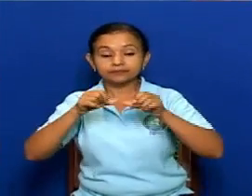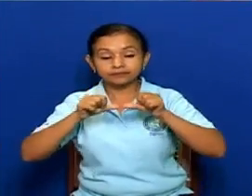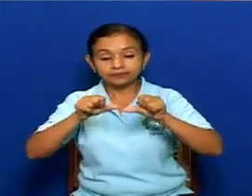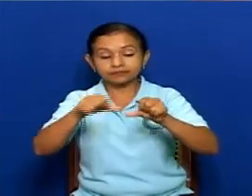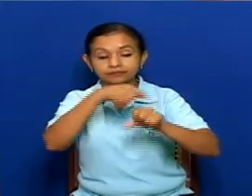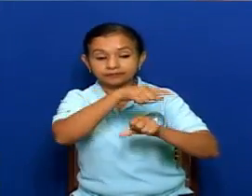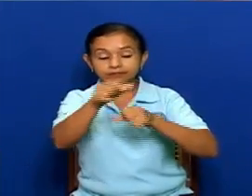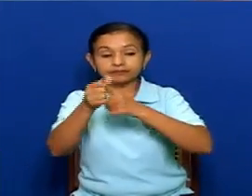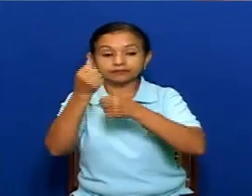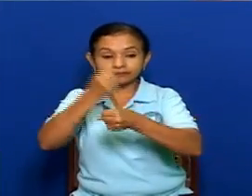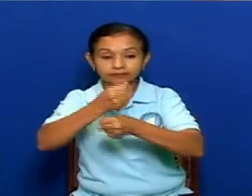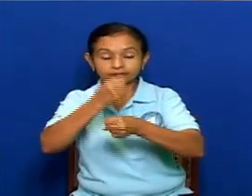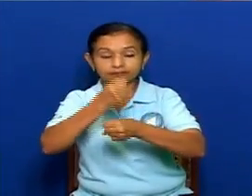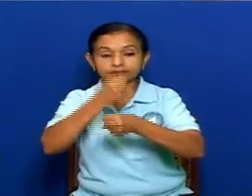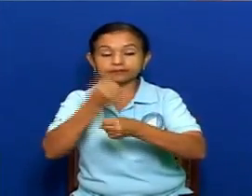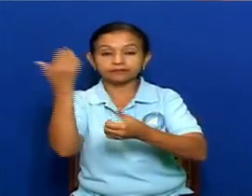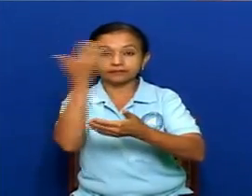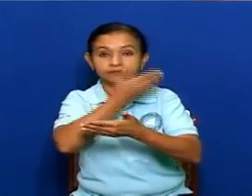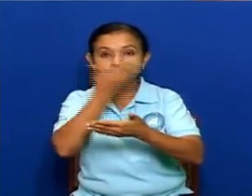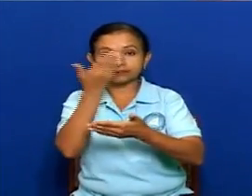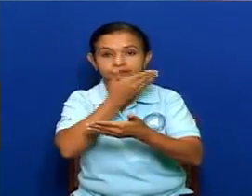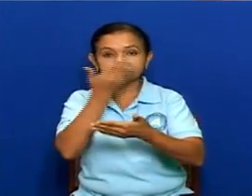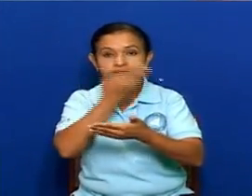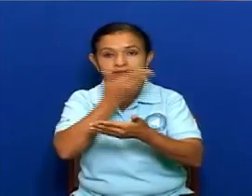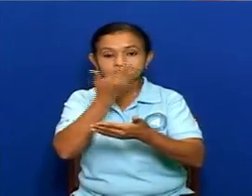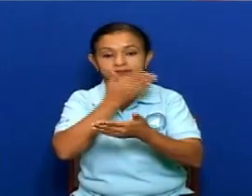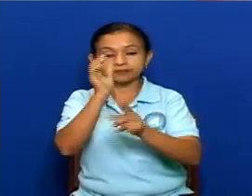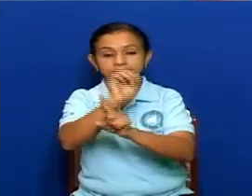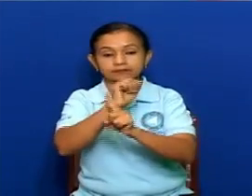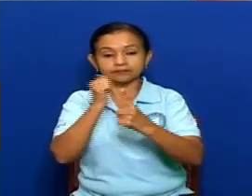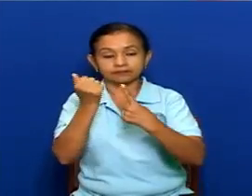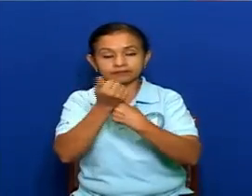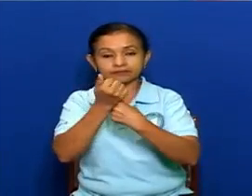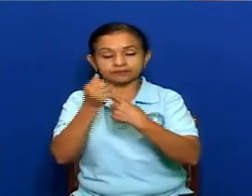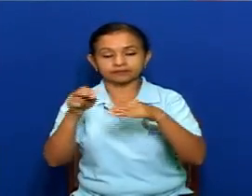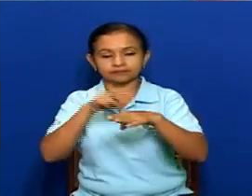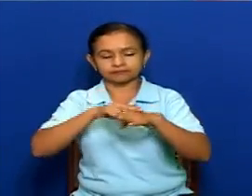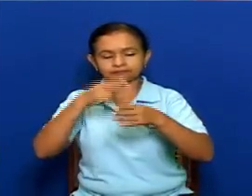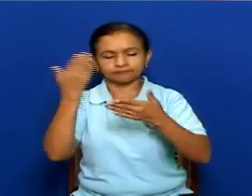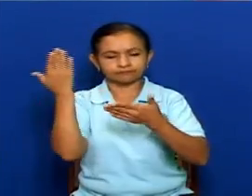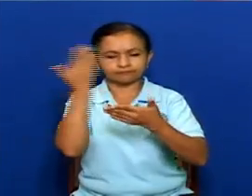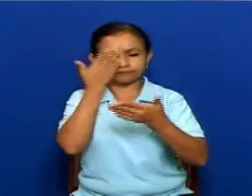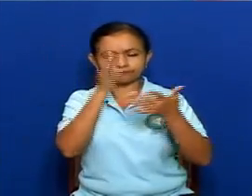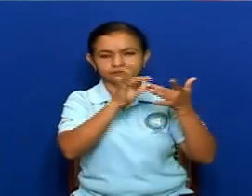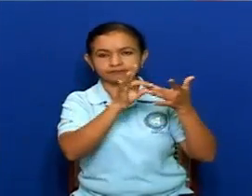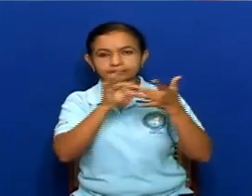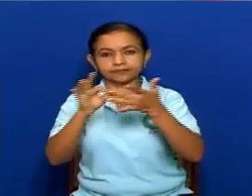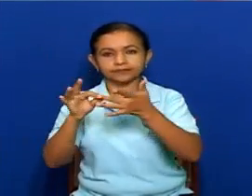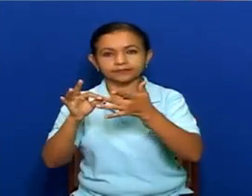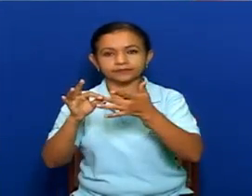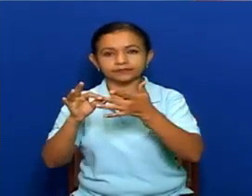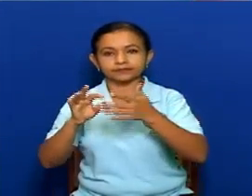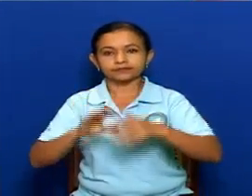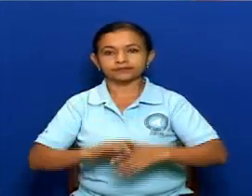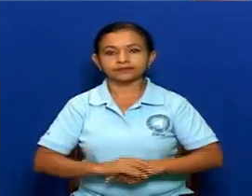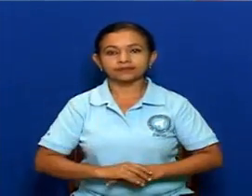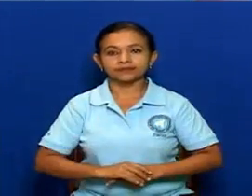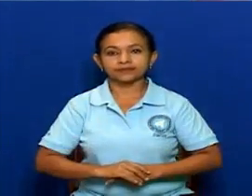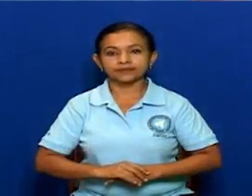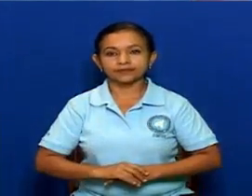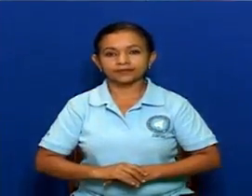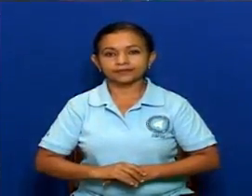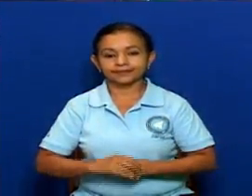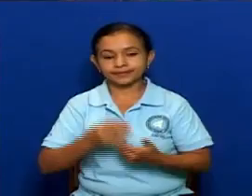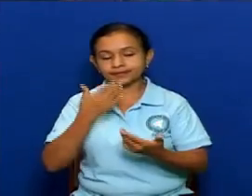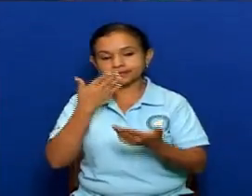colaboradores estudien, que se esfuercen y que tengamos una asamblea muy profesional, muy técnica, que es importante.